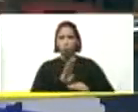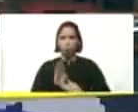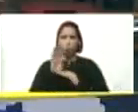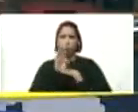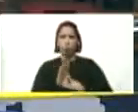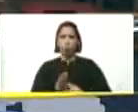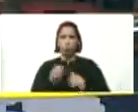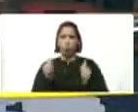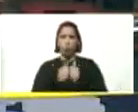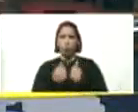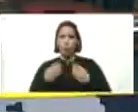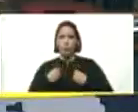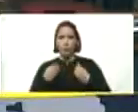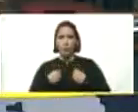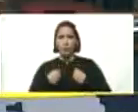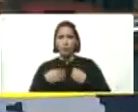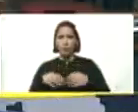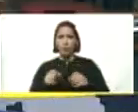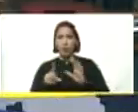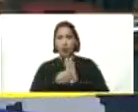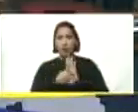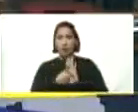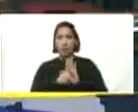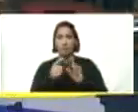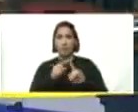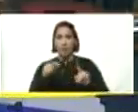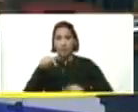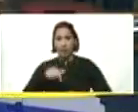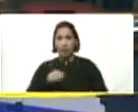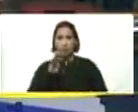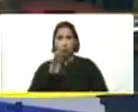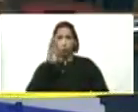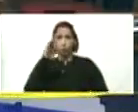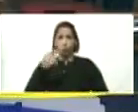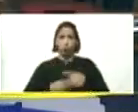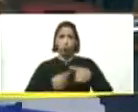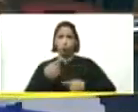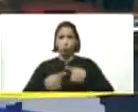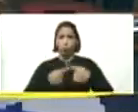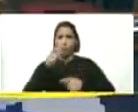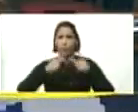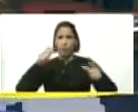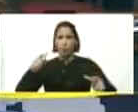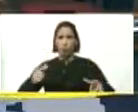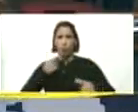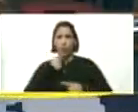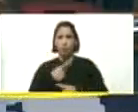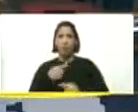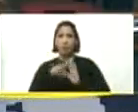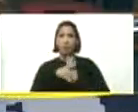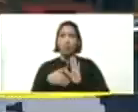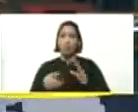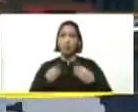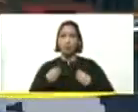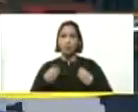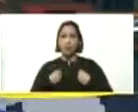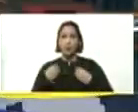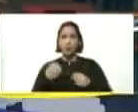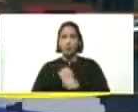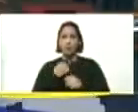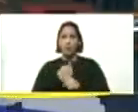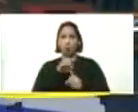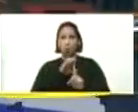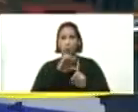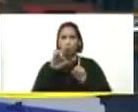convivencia, el imperio de la ley, para esta y las futuras generaciones, asegura el derecho a la vida, al trabajo, a la